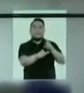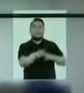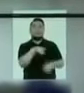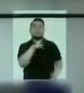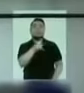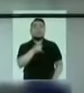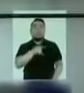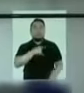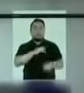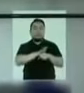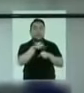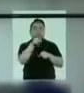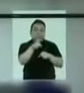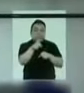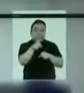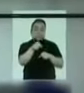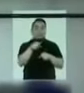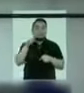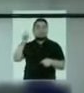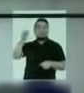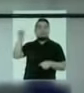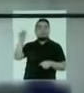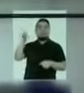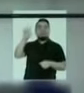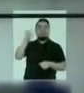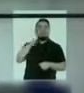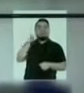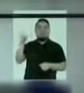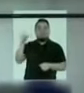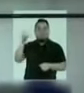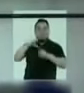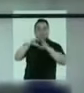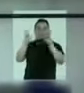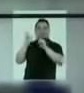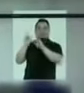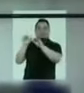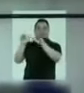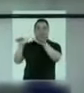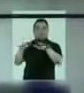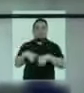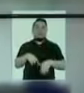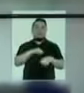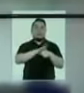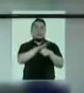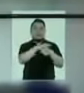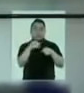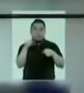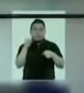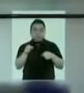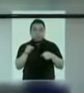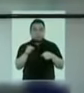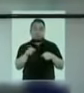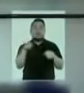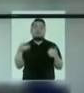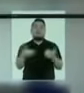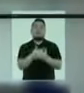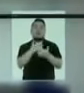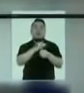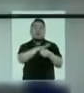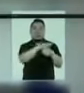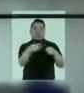días y matando gente todos los días en el Perú, y no tenemos la cama UCI, no tenemos el oxígeno. O sea, el problema que ya